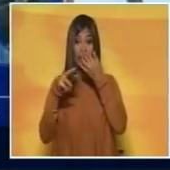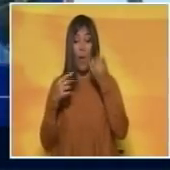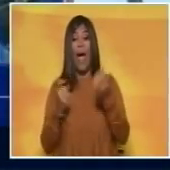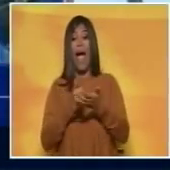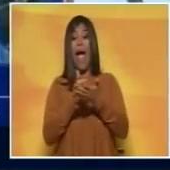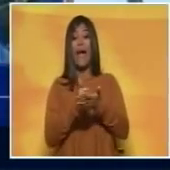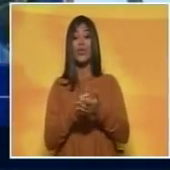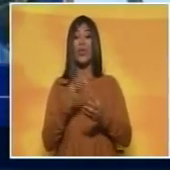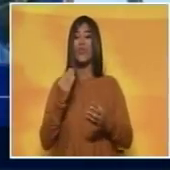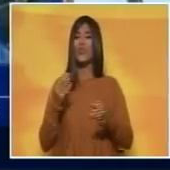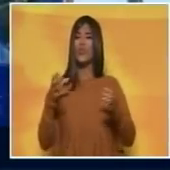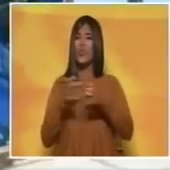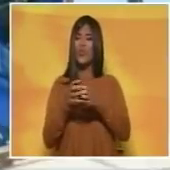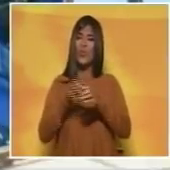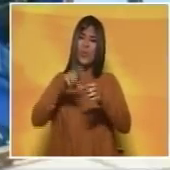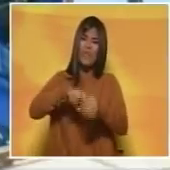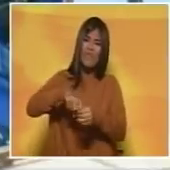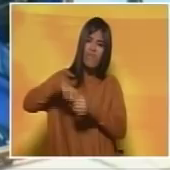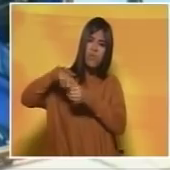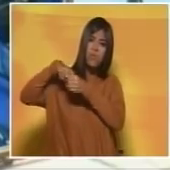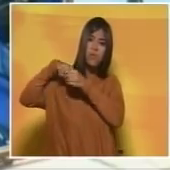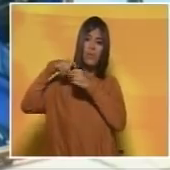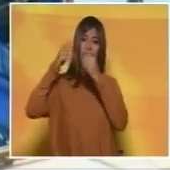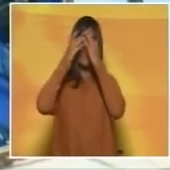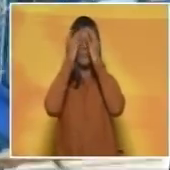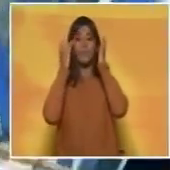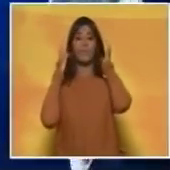ayuda de una inmensa grúa flotante.